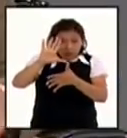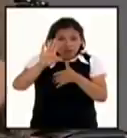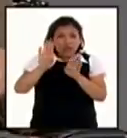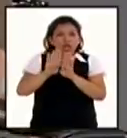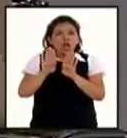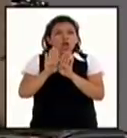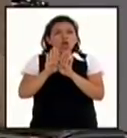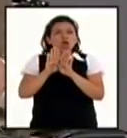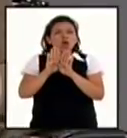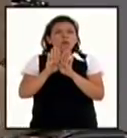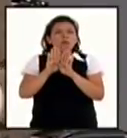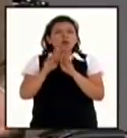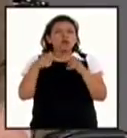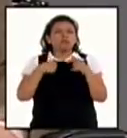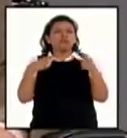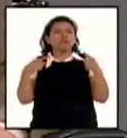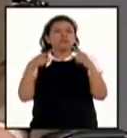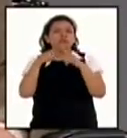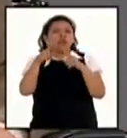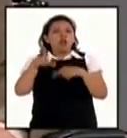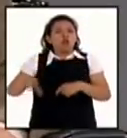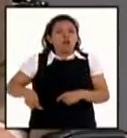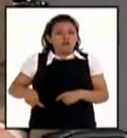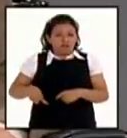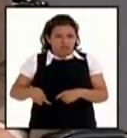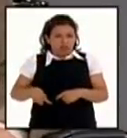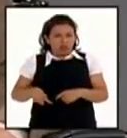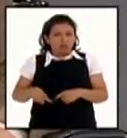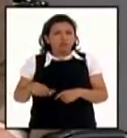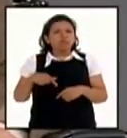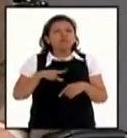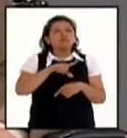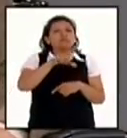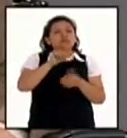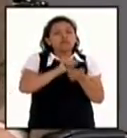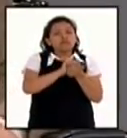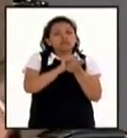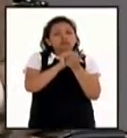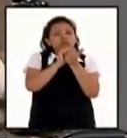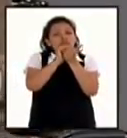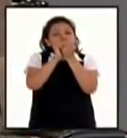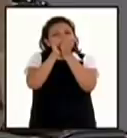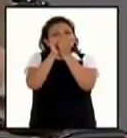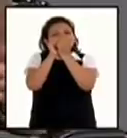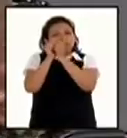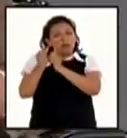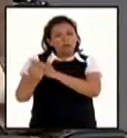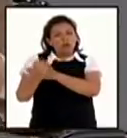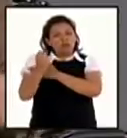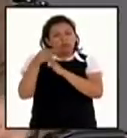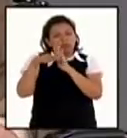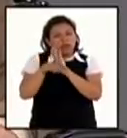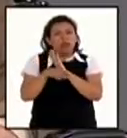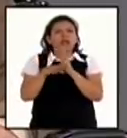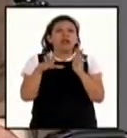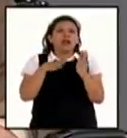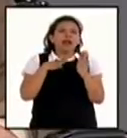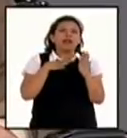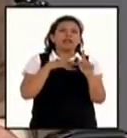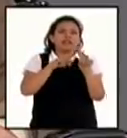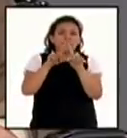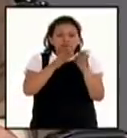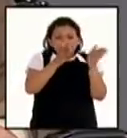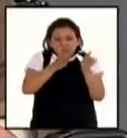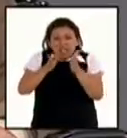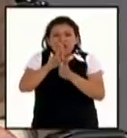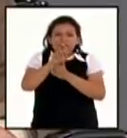Entonces, de alguna forma va perdiendo poder como iglesia de Estado. Tenemos la Reforma, etc.